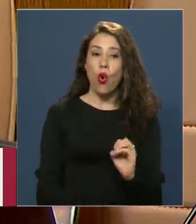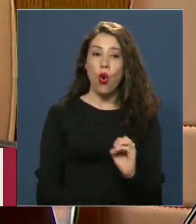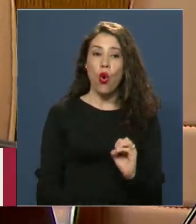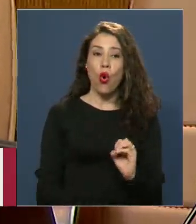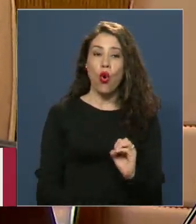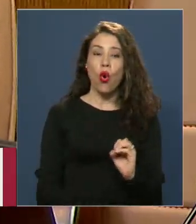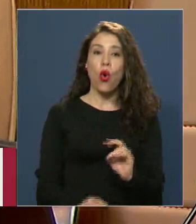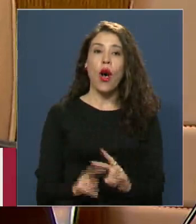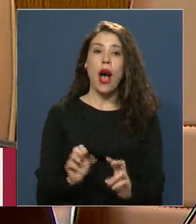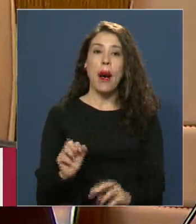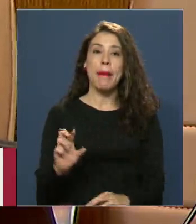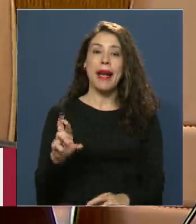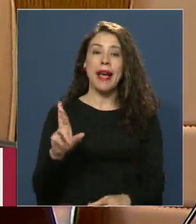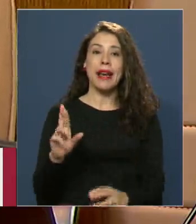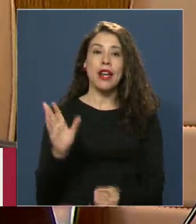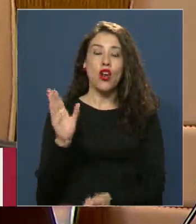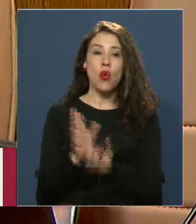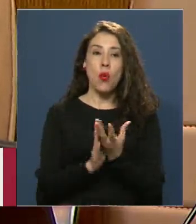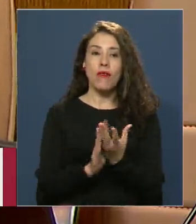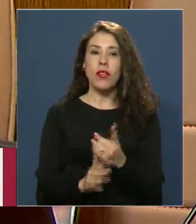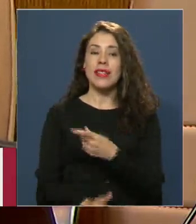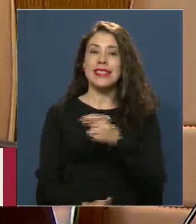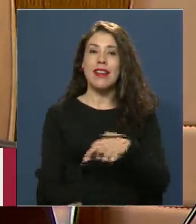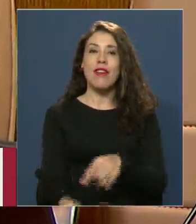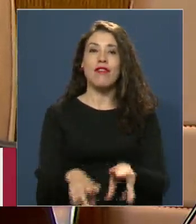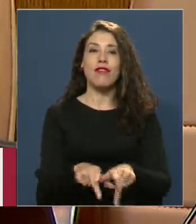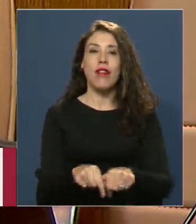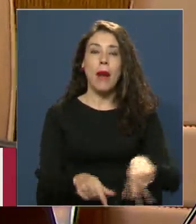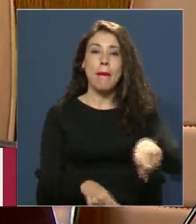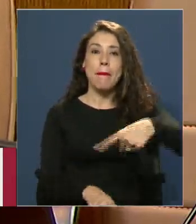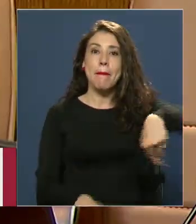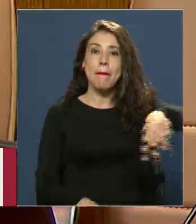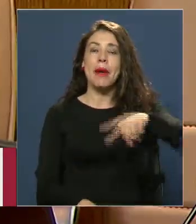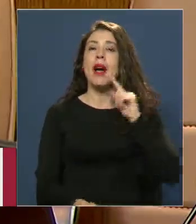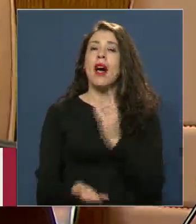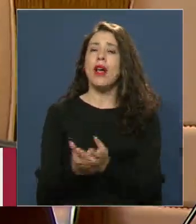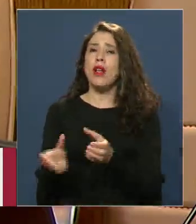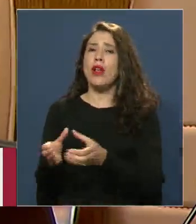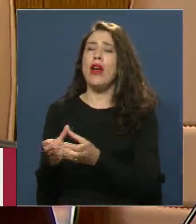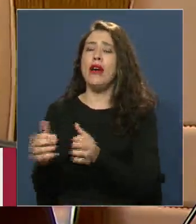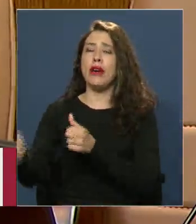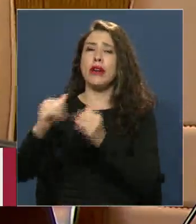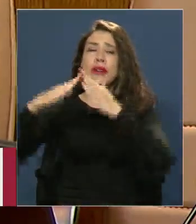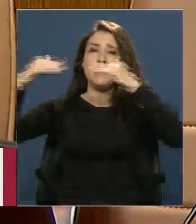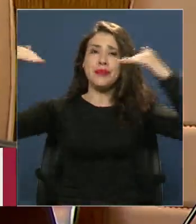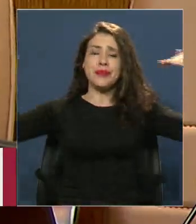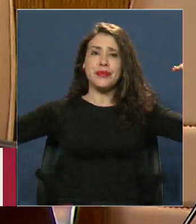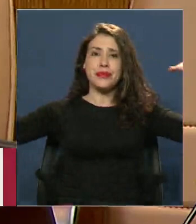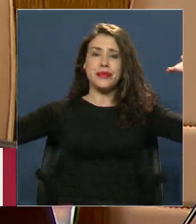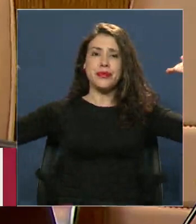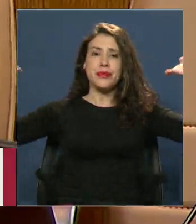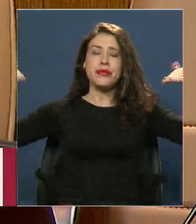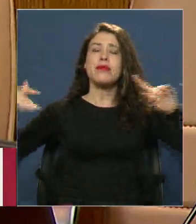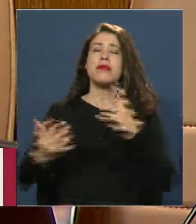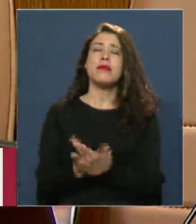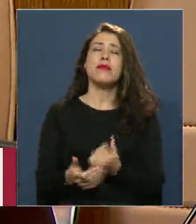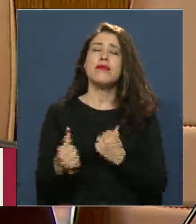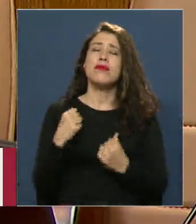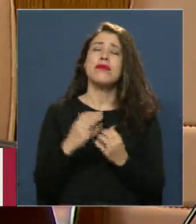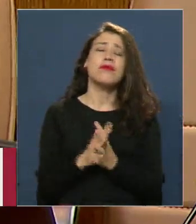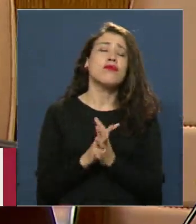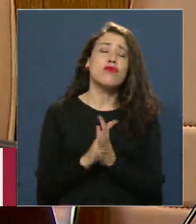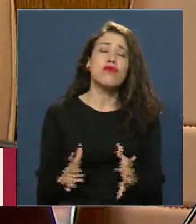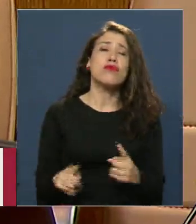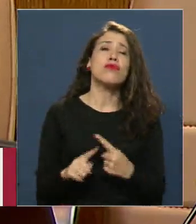se haga una PR nuevo para estas más de 100 familias que forman parte de un sector precordillerano que están sufriendo enormemente con la